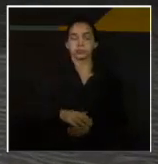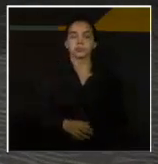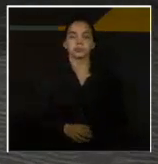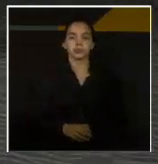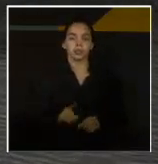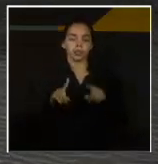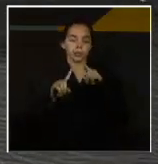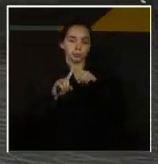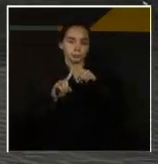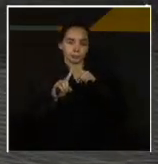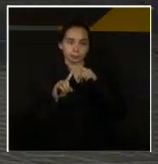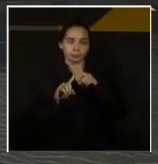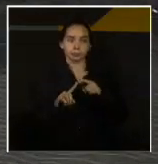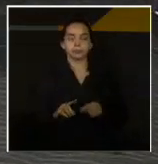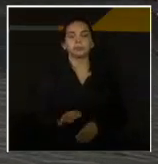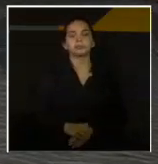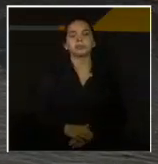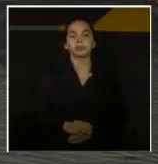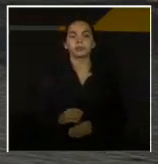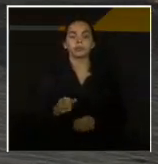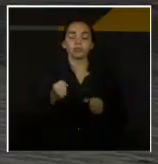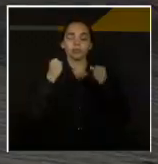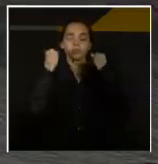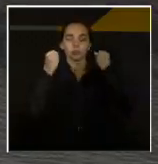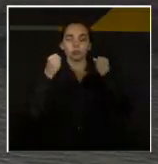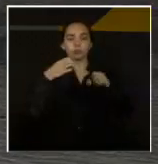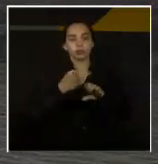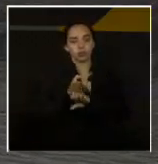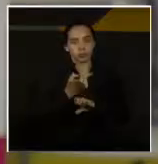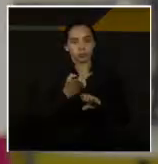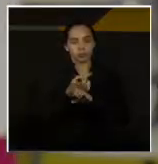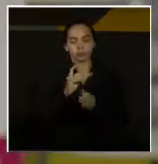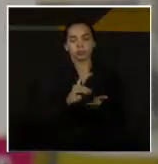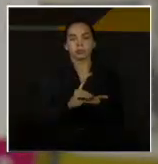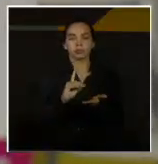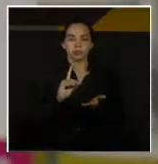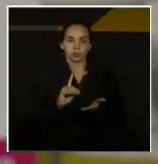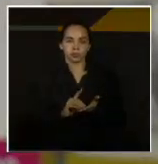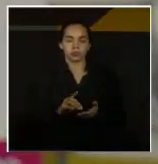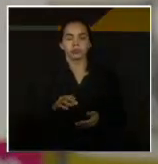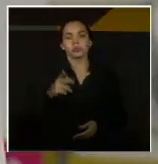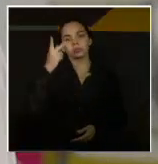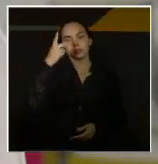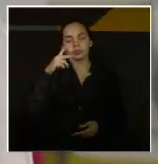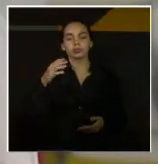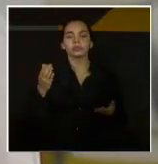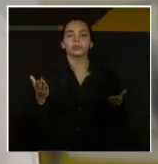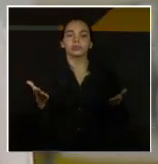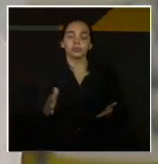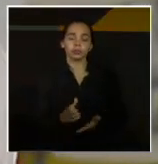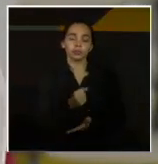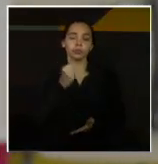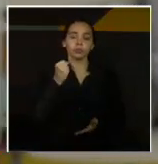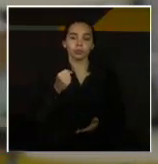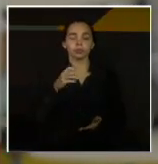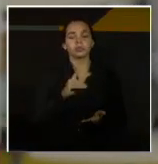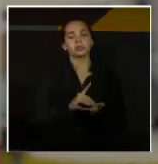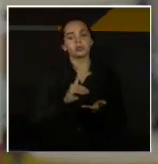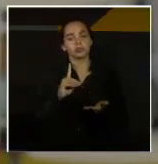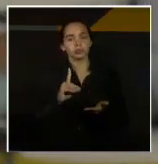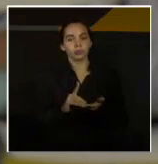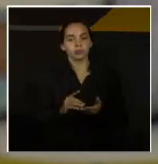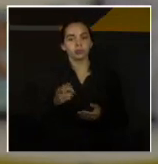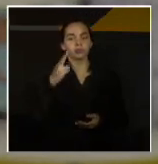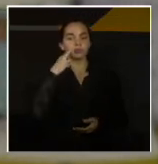El primero es el relativo al fortalecimiento del Estado de Derecho. Para fortalecer el Estado de Derecho, tenemos que identificar